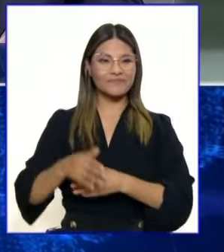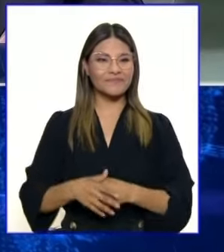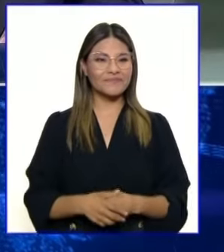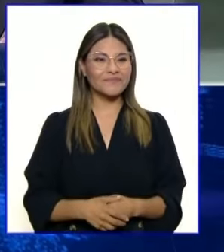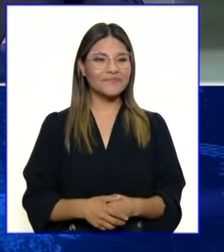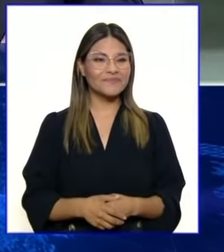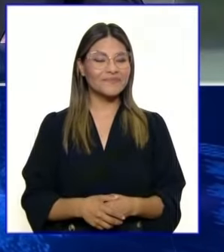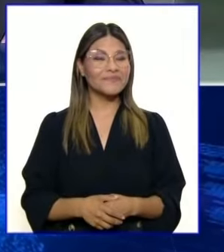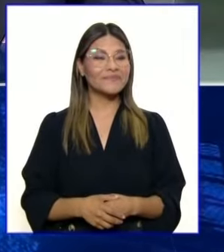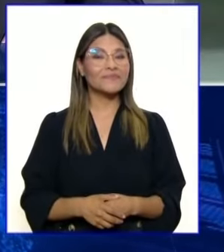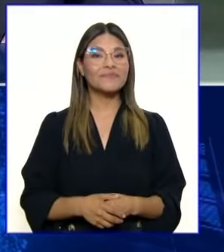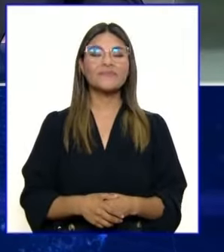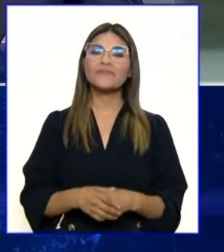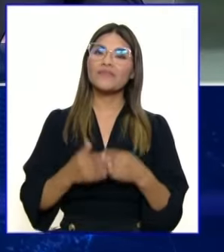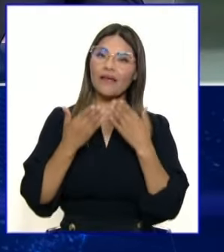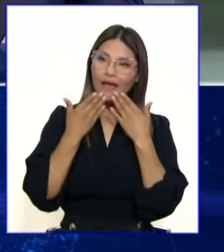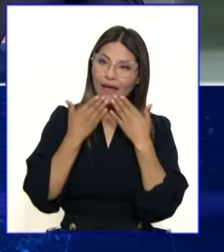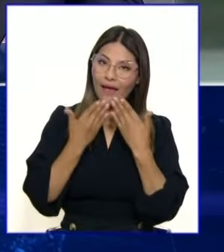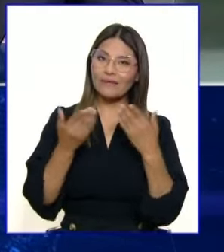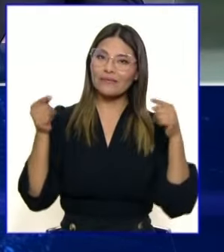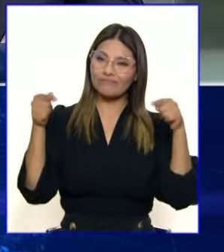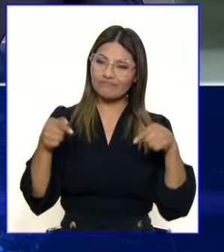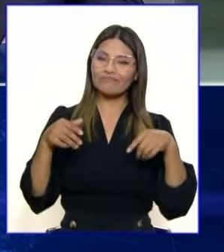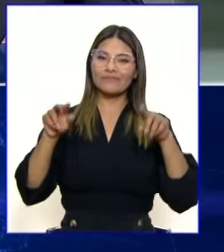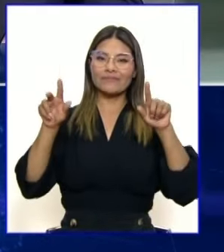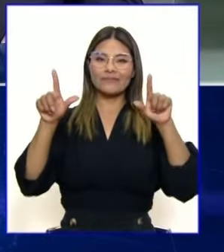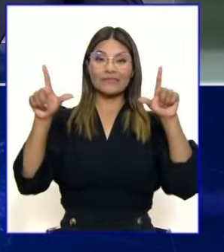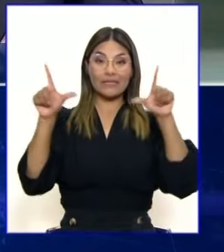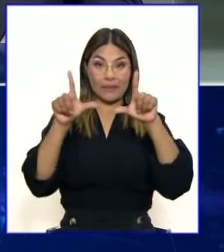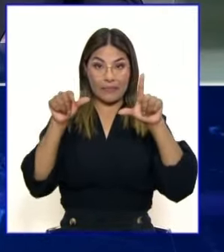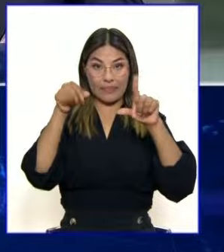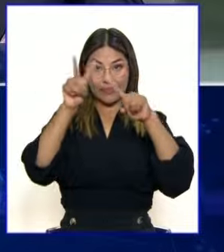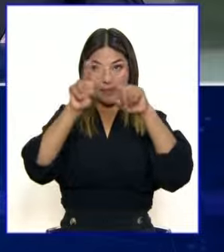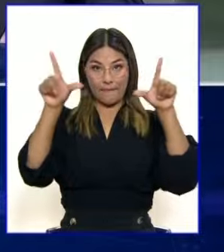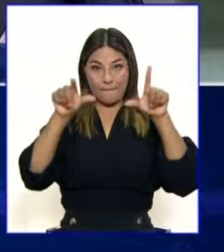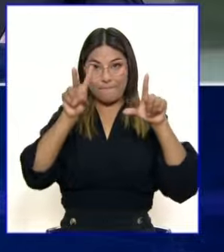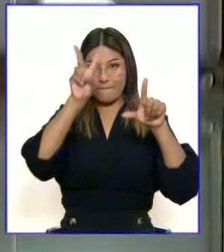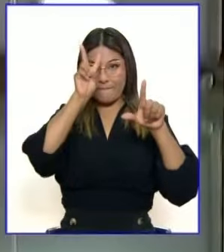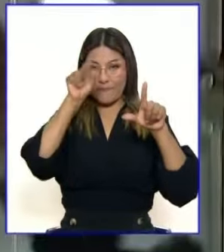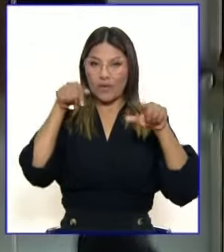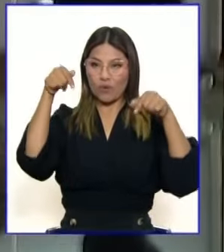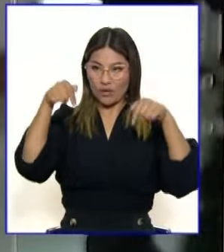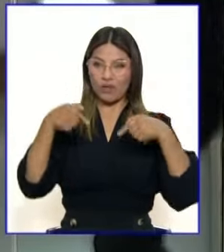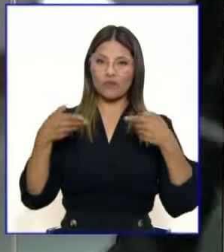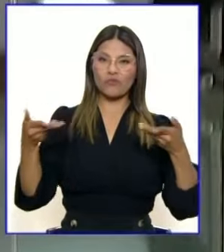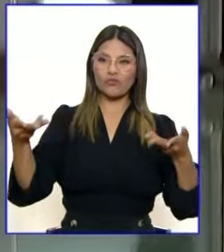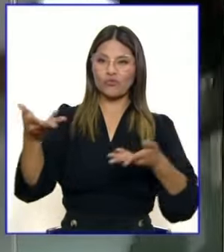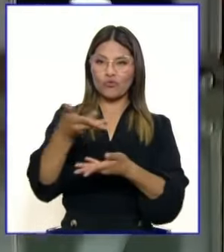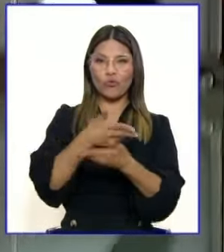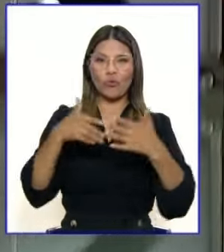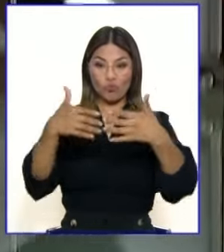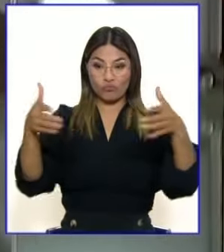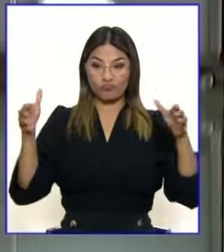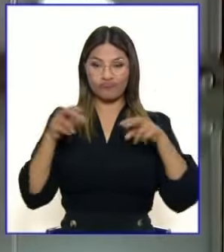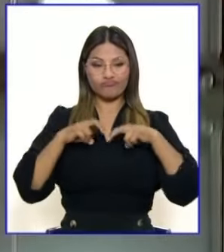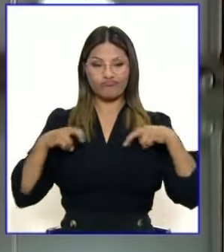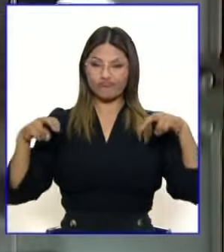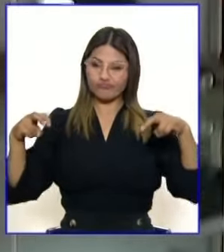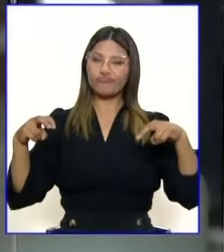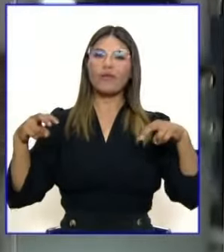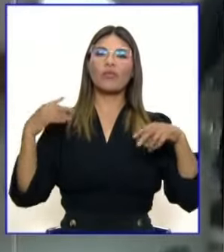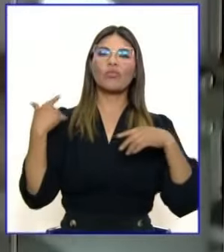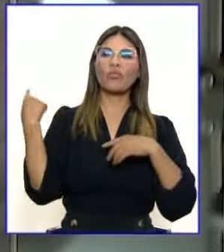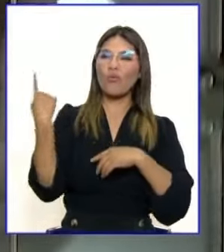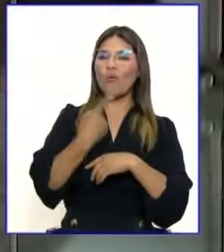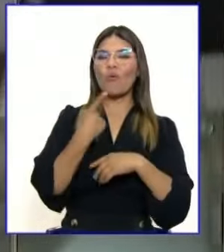Muchas gracias, Alex, y seguimos en el set de TV Perú del IRTP en el Centro Internacional de Prensa de APEC. Y ahora vamos a tener